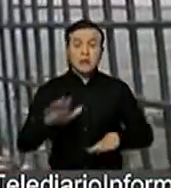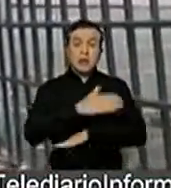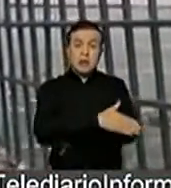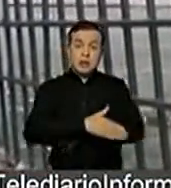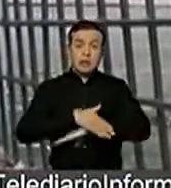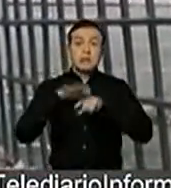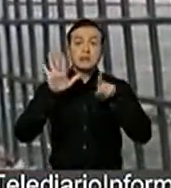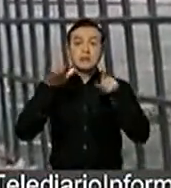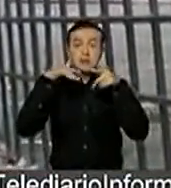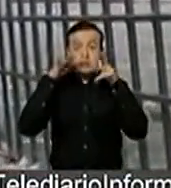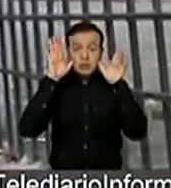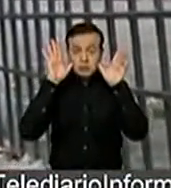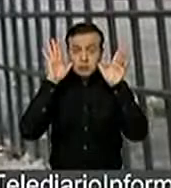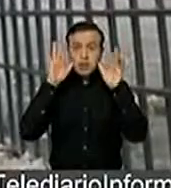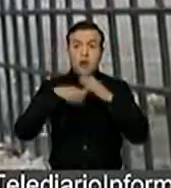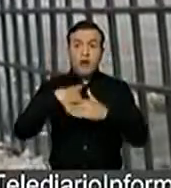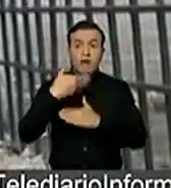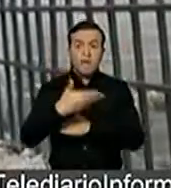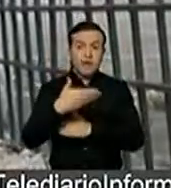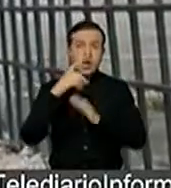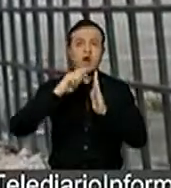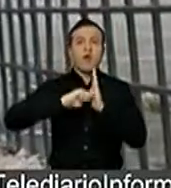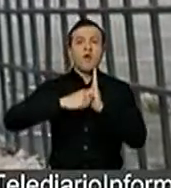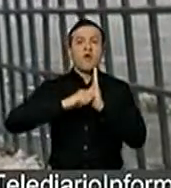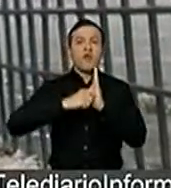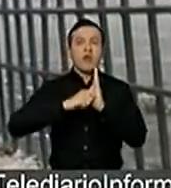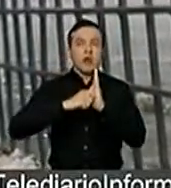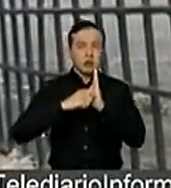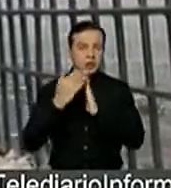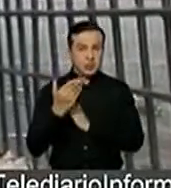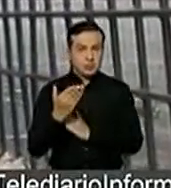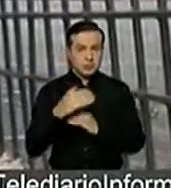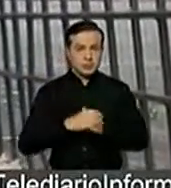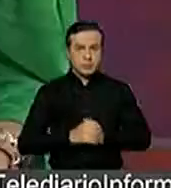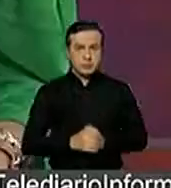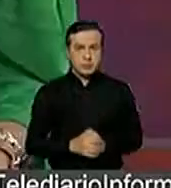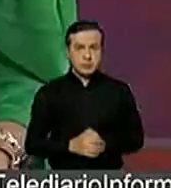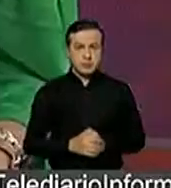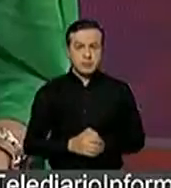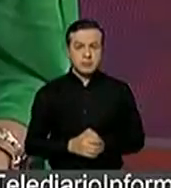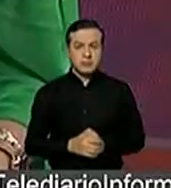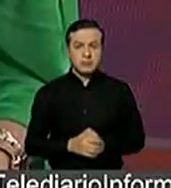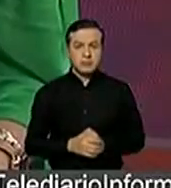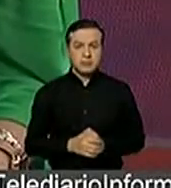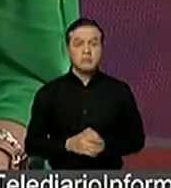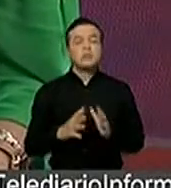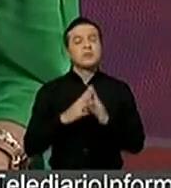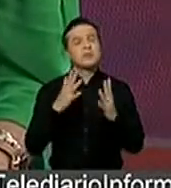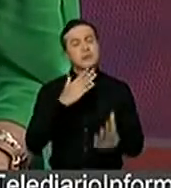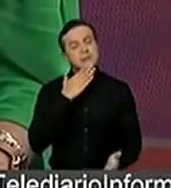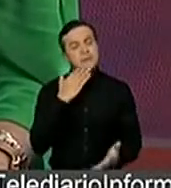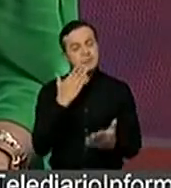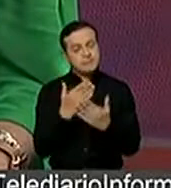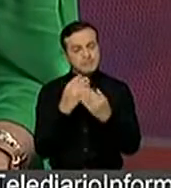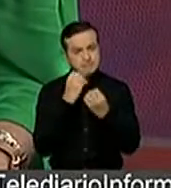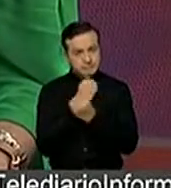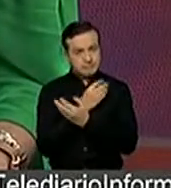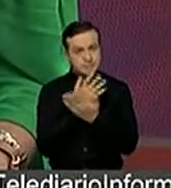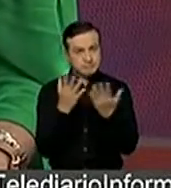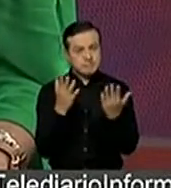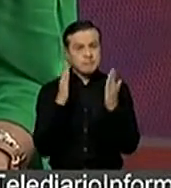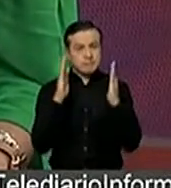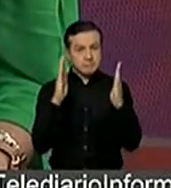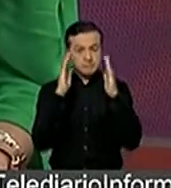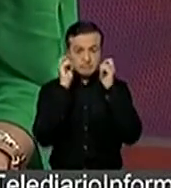6 de diciembre, exteriores de la Contraloría General del Estado. Muchas gracias, César García, por tu reporte.